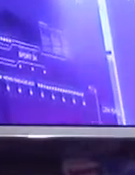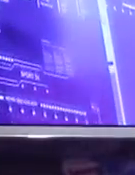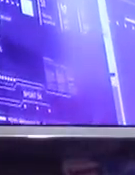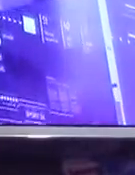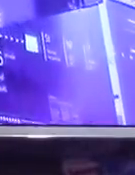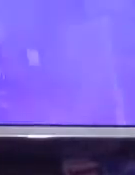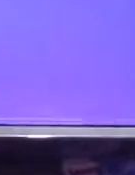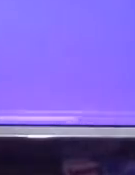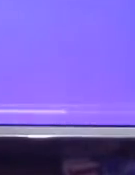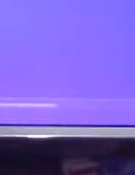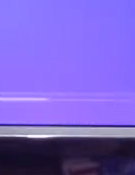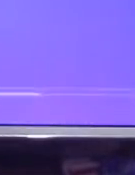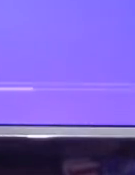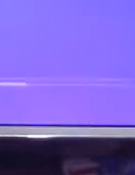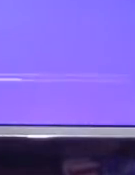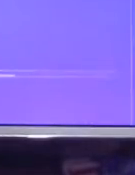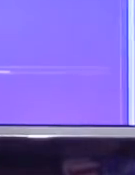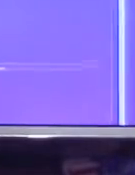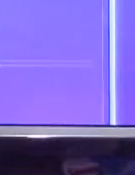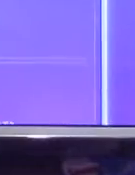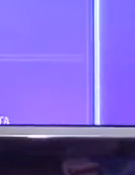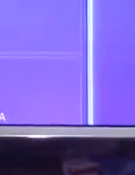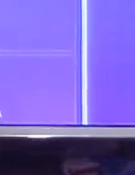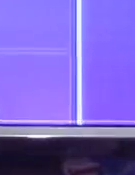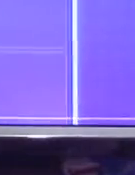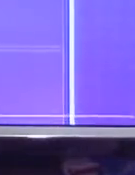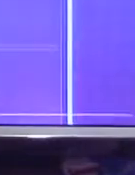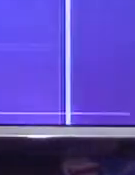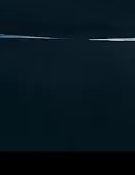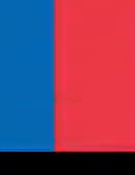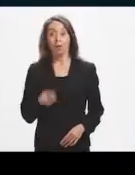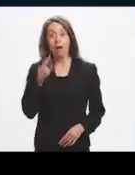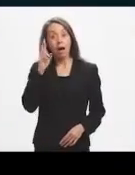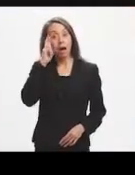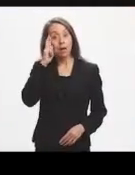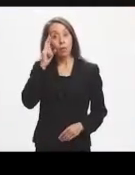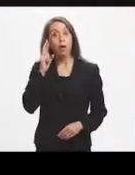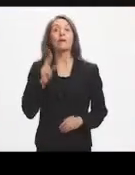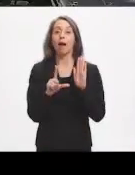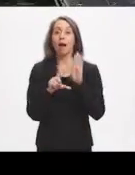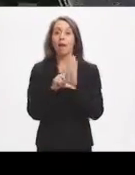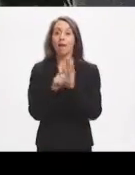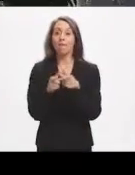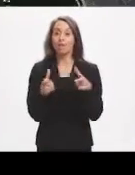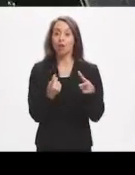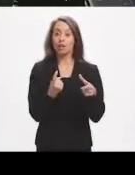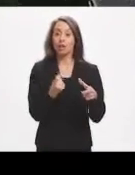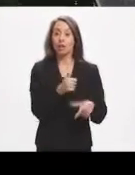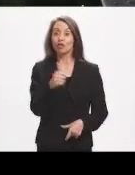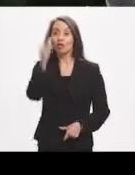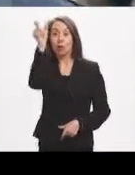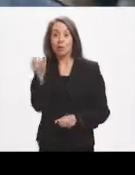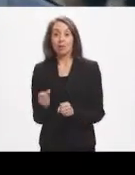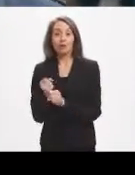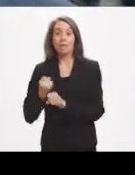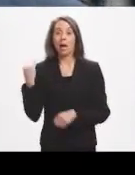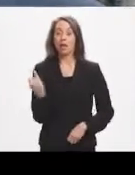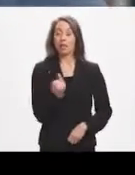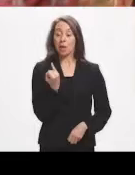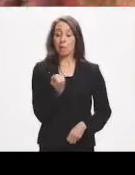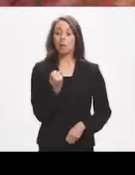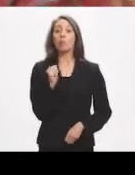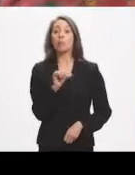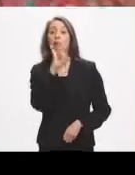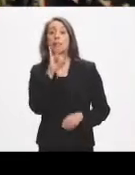Vamos a nuestro último corte comercial y ya regresamos con más informaciones. Recuerda que con la Ley de Honorarios, todos los trabajadores